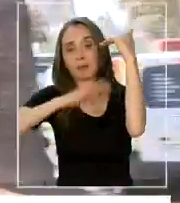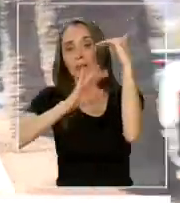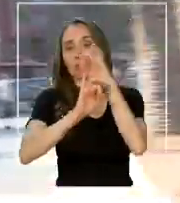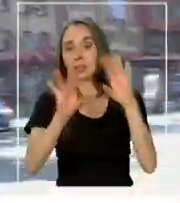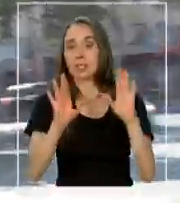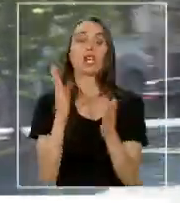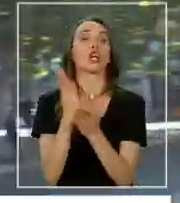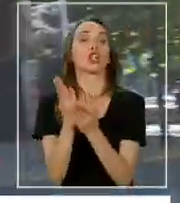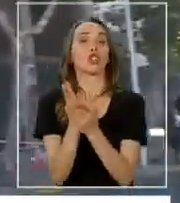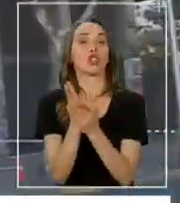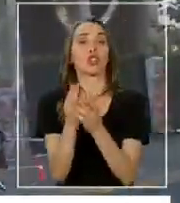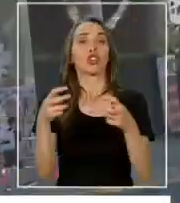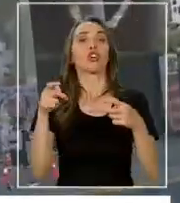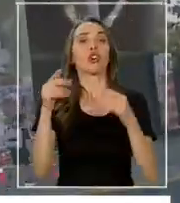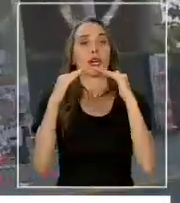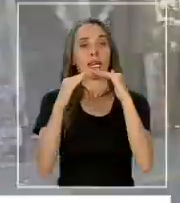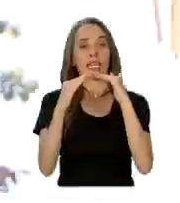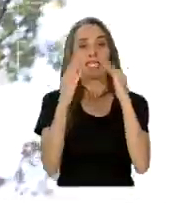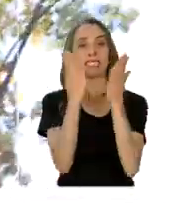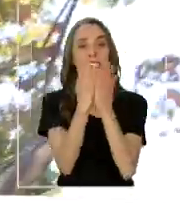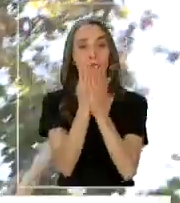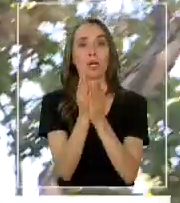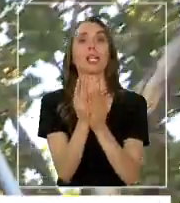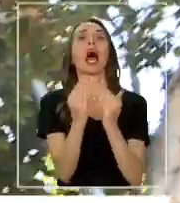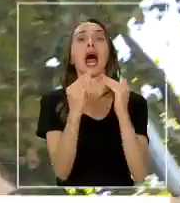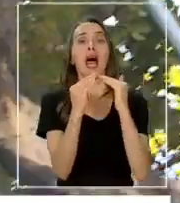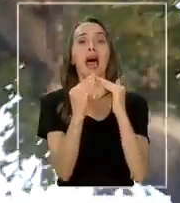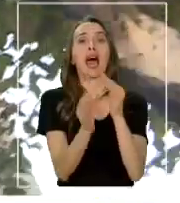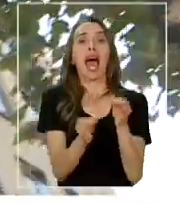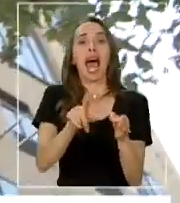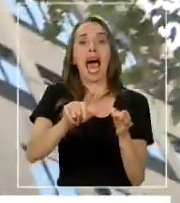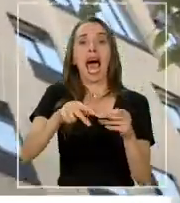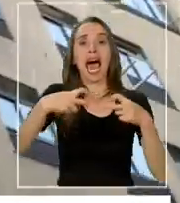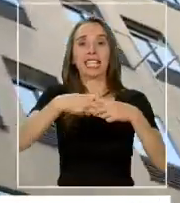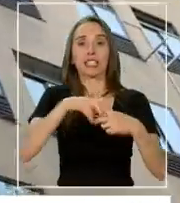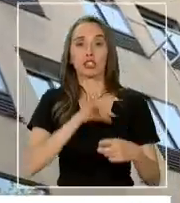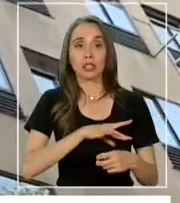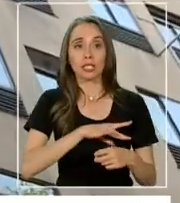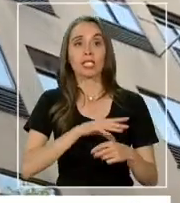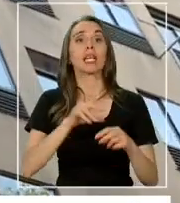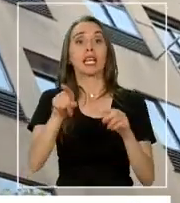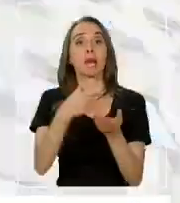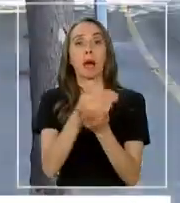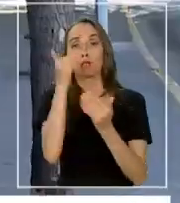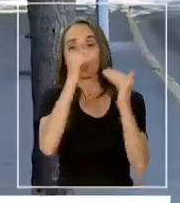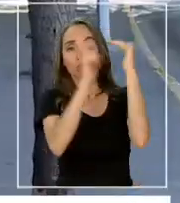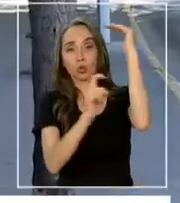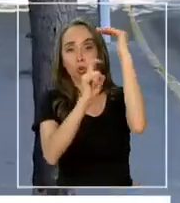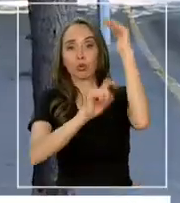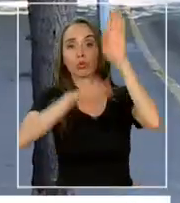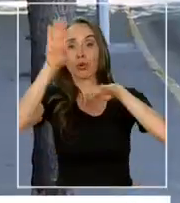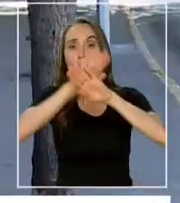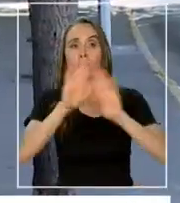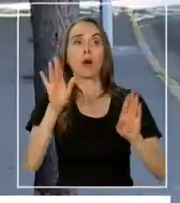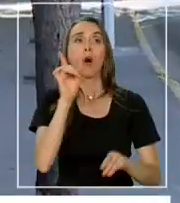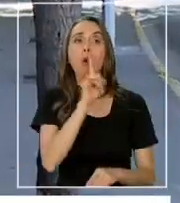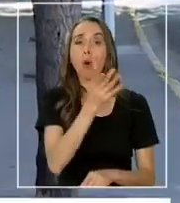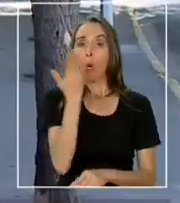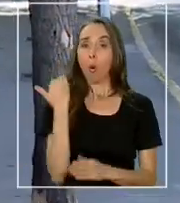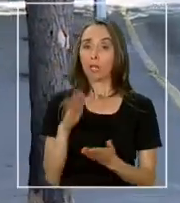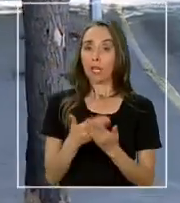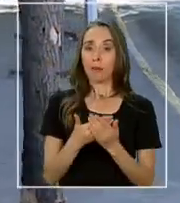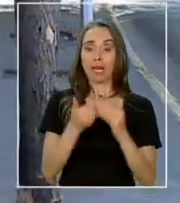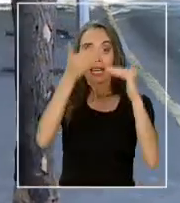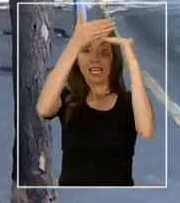El Colegio de Arquitectos de Chile es el primer edificio beneficiado con este plan. La última vez que pudimos tener